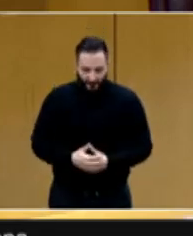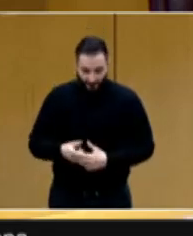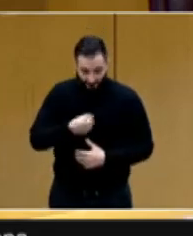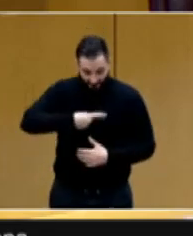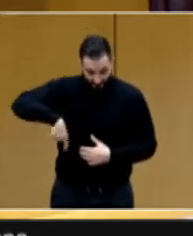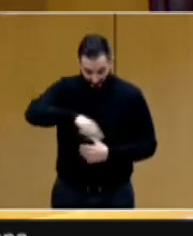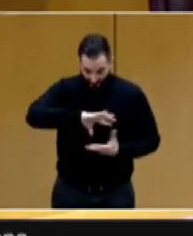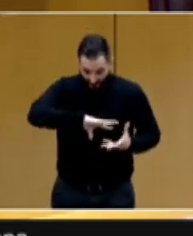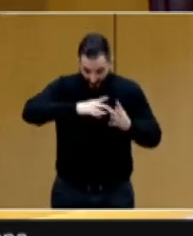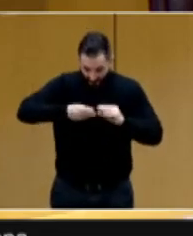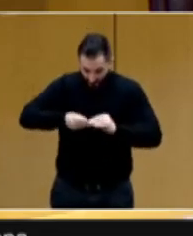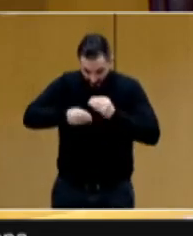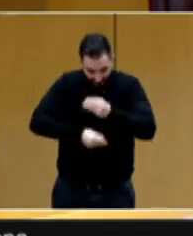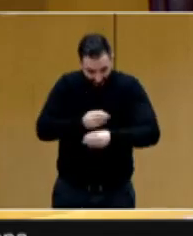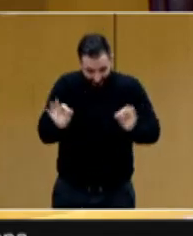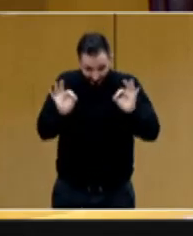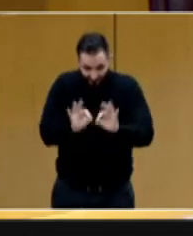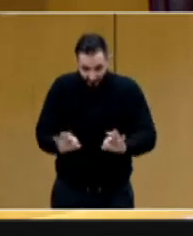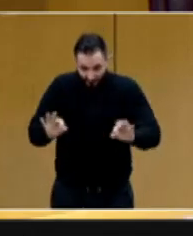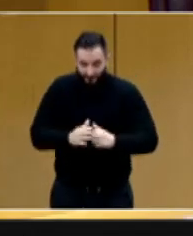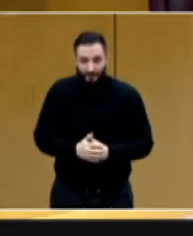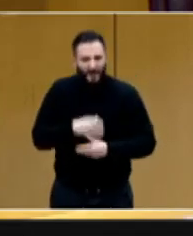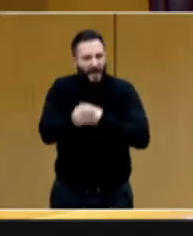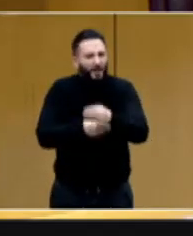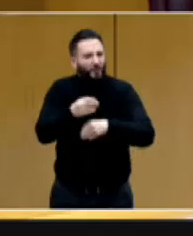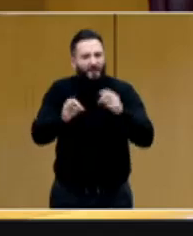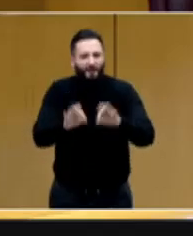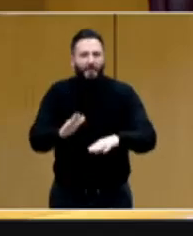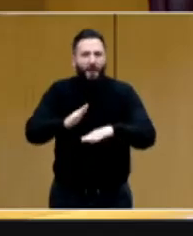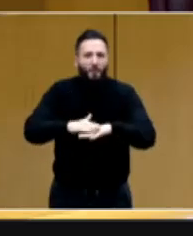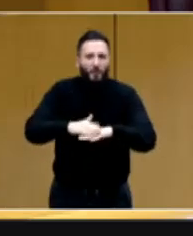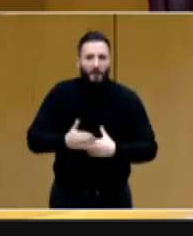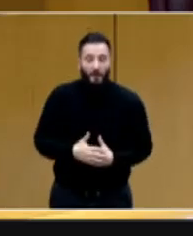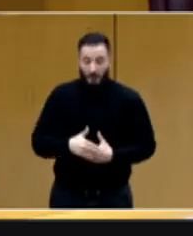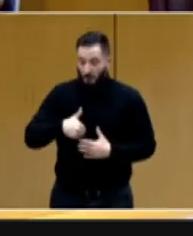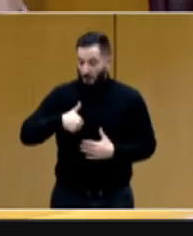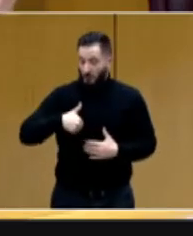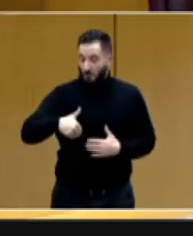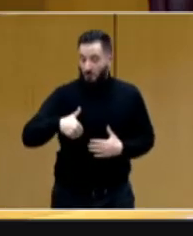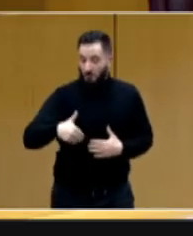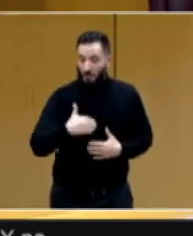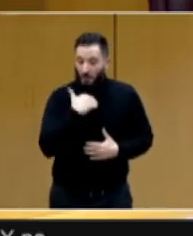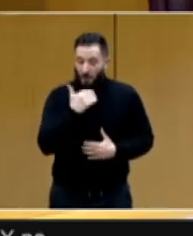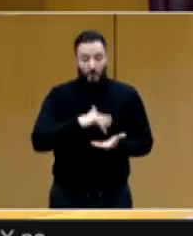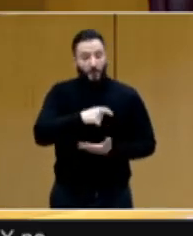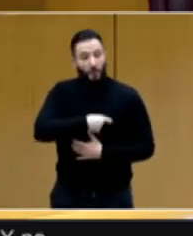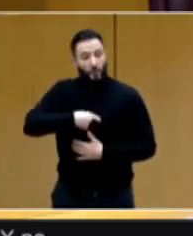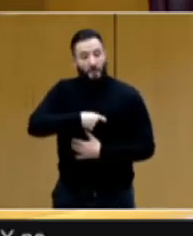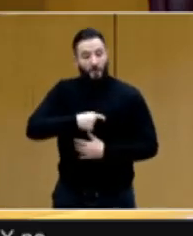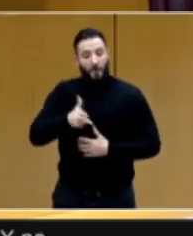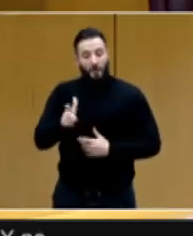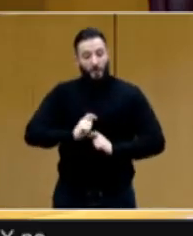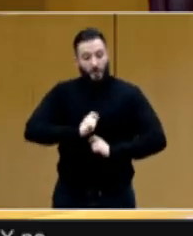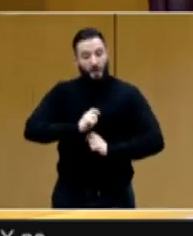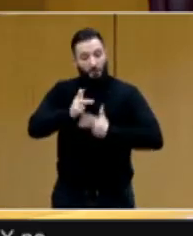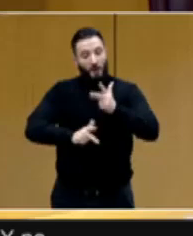y no hemos hecho ninguna adaptación ni por ahora tenemos sí sea en la comisión de derechos civil Vasco se ha planteado el tema de que se hará